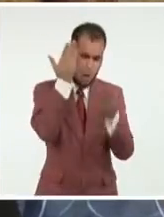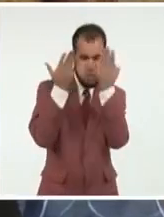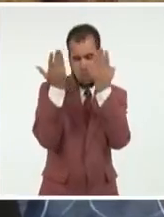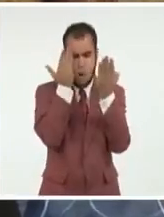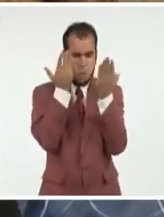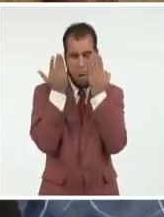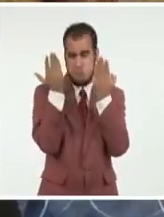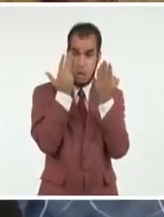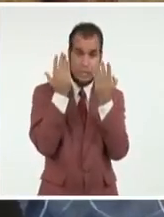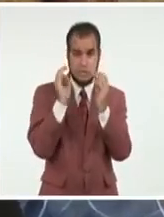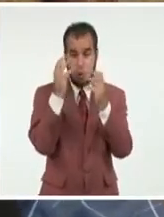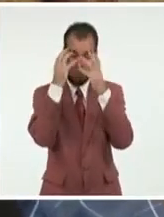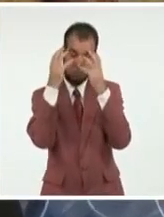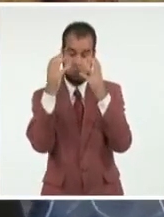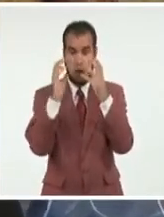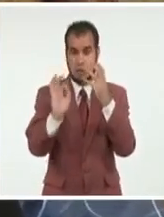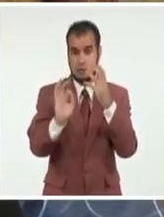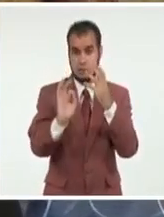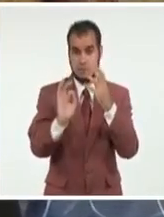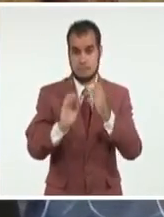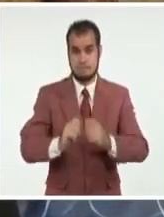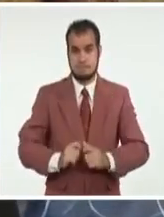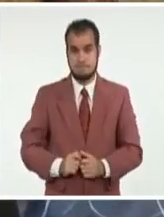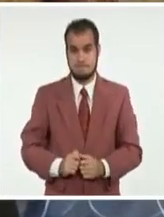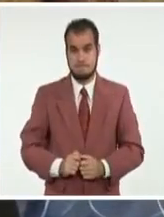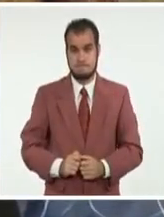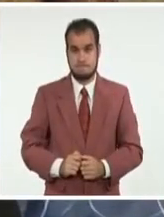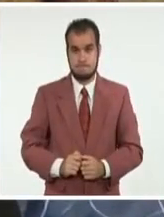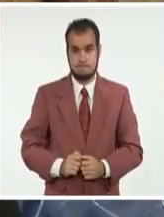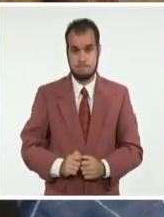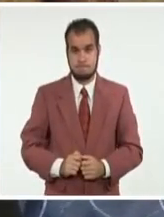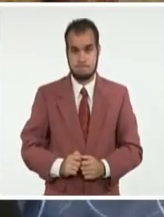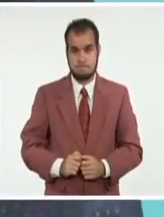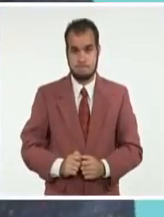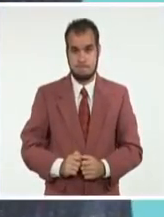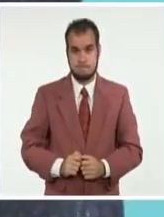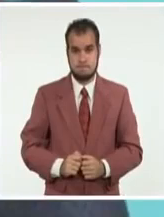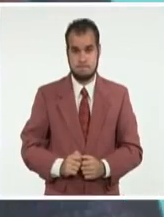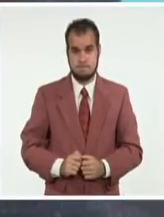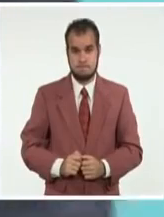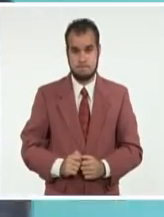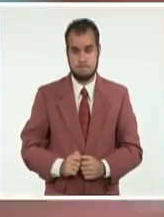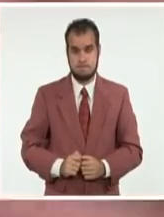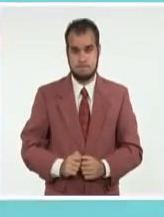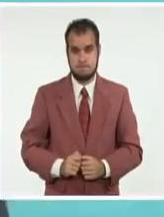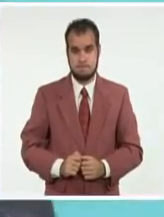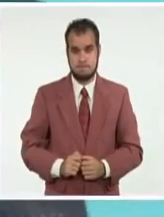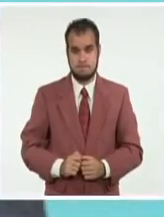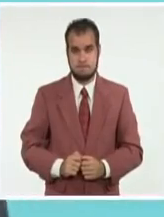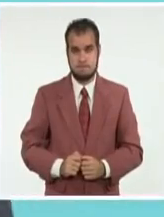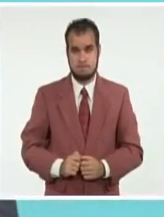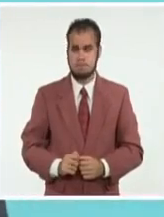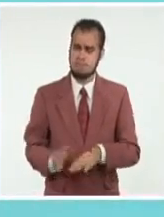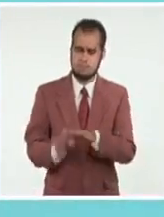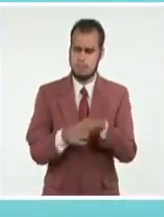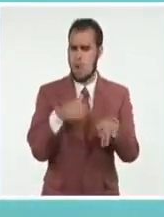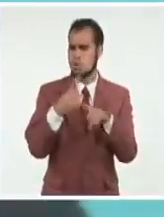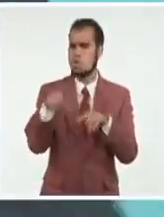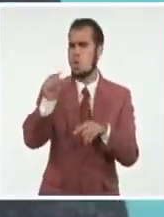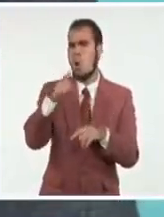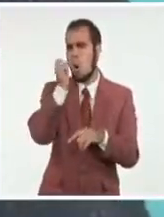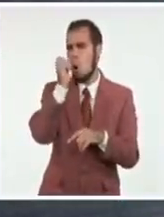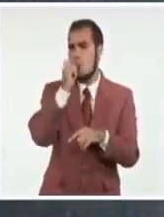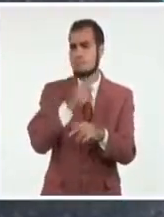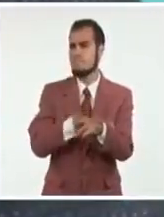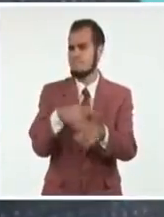repercutieron en el ojo, como se puede apreciar ahí en mi rostro. Igual de lamentable fue la historia de Iván Córdoba,